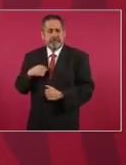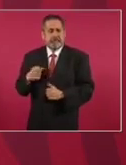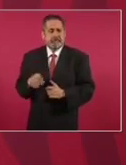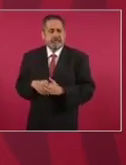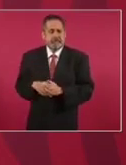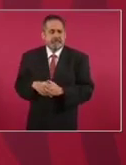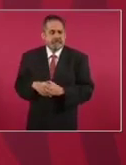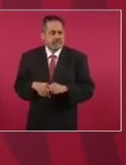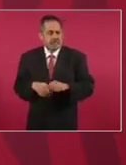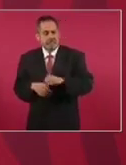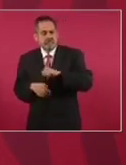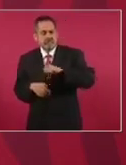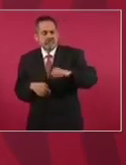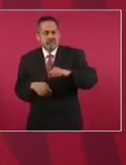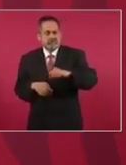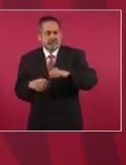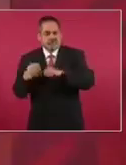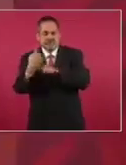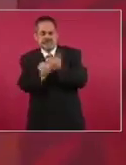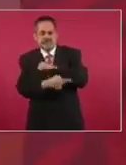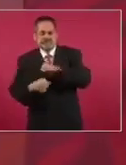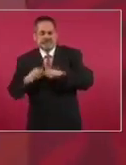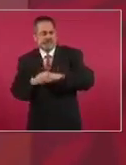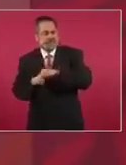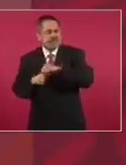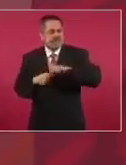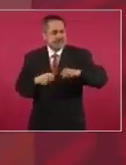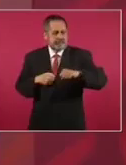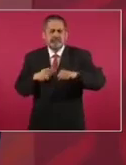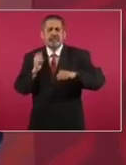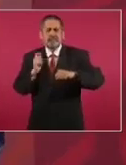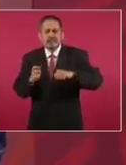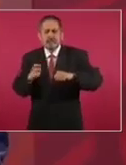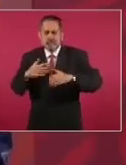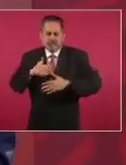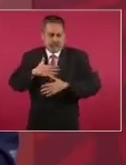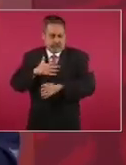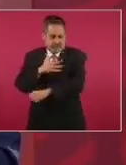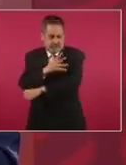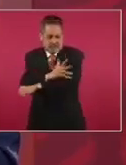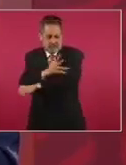Pues un escudo protector que es mi honestidad